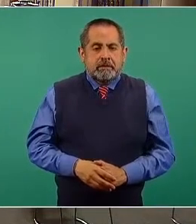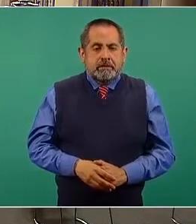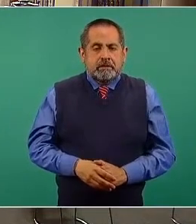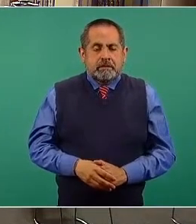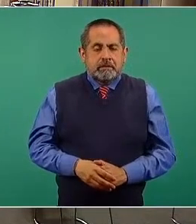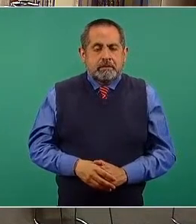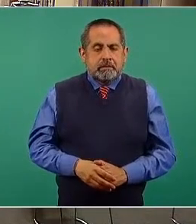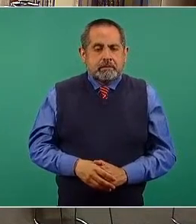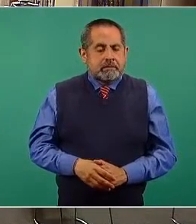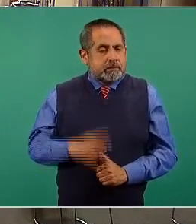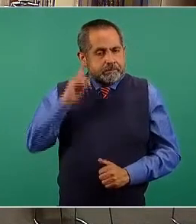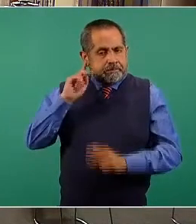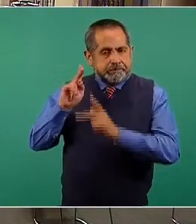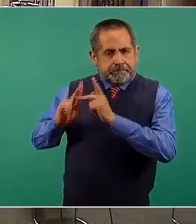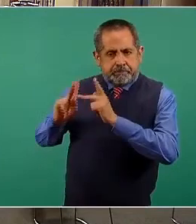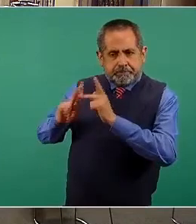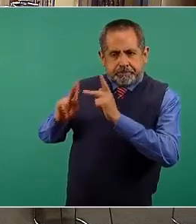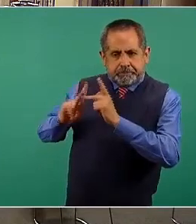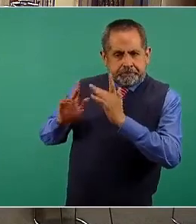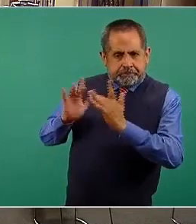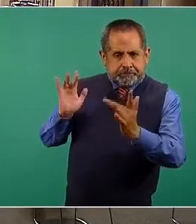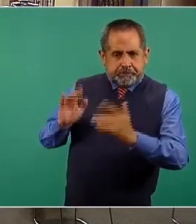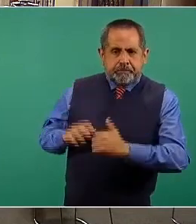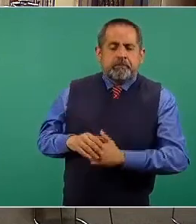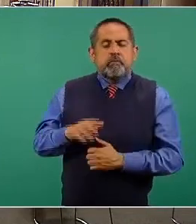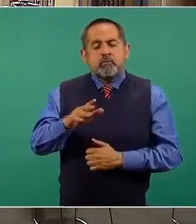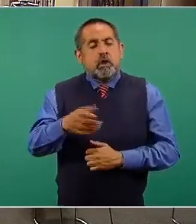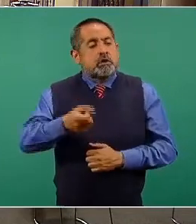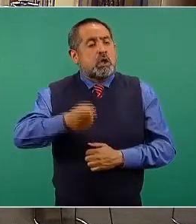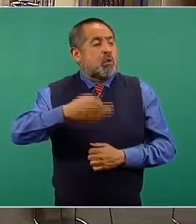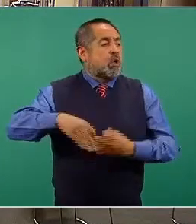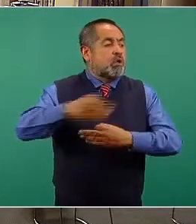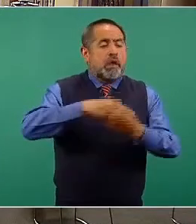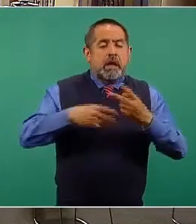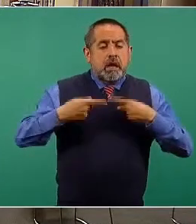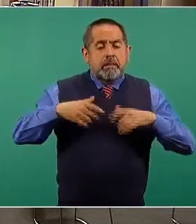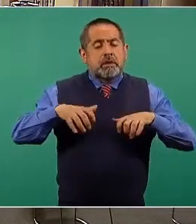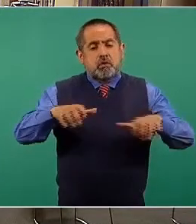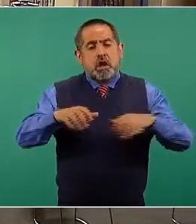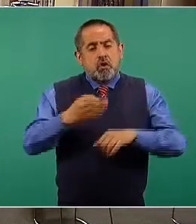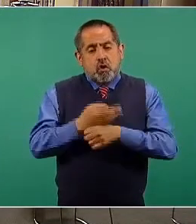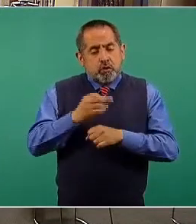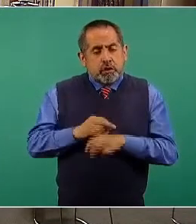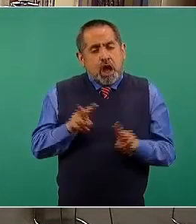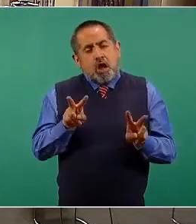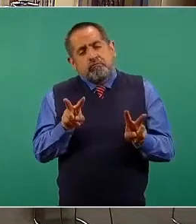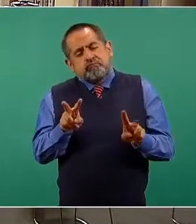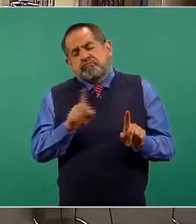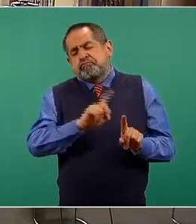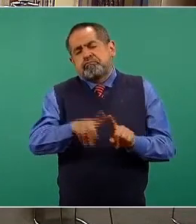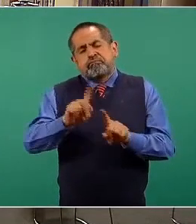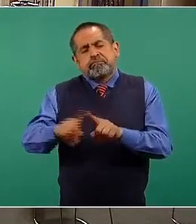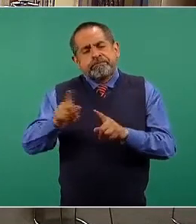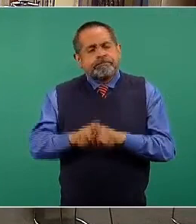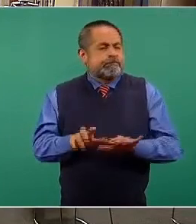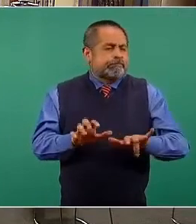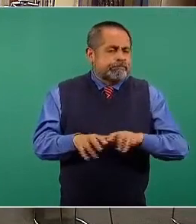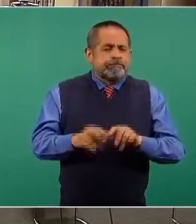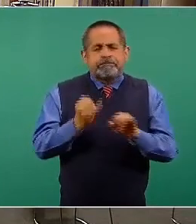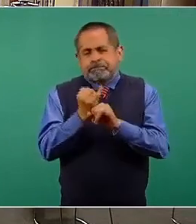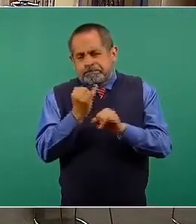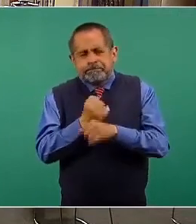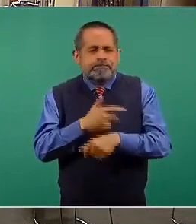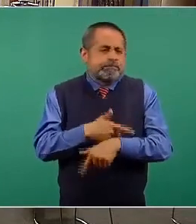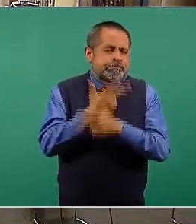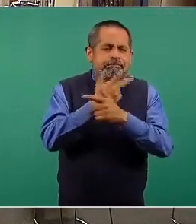Conferencia de prensa desde Palacio Nacional. Un saludo a todas las personas que nos sintonizan a través de los diferentes medios de comunicación,